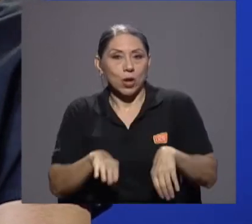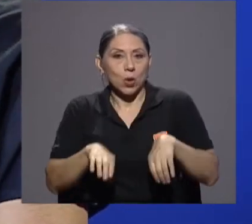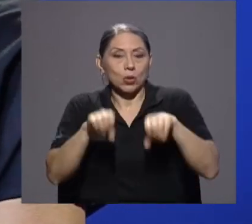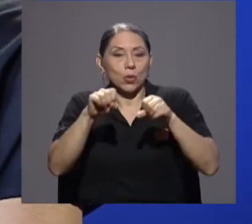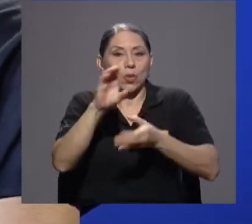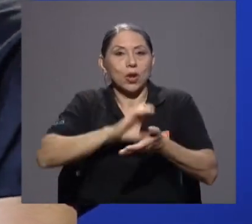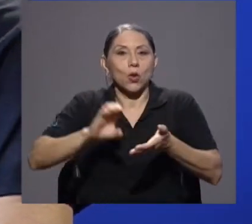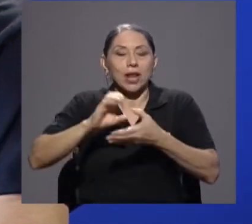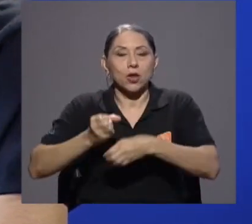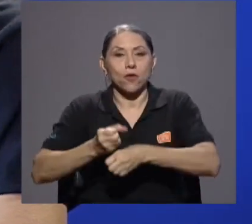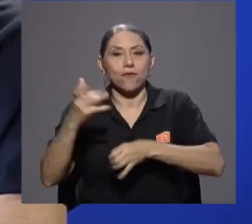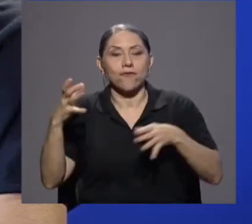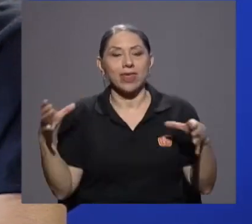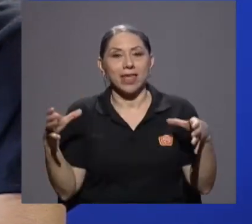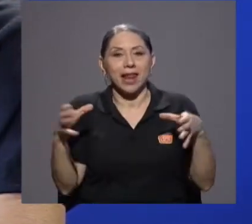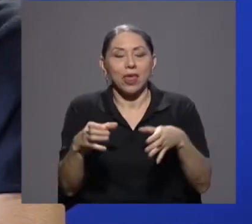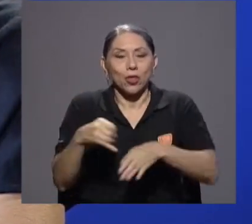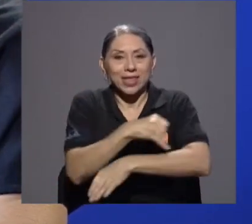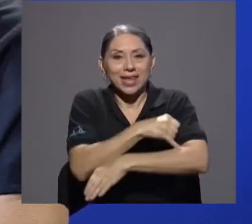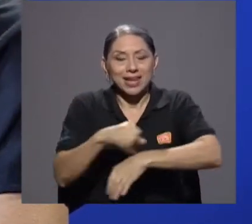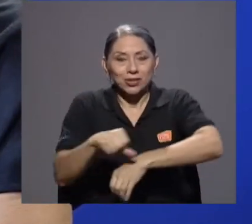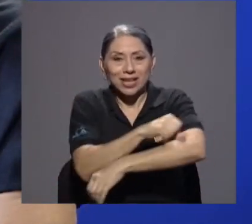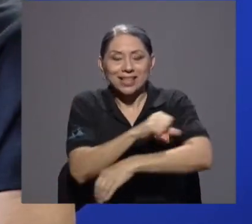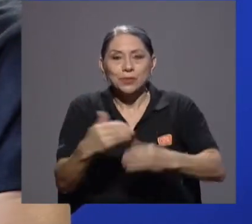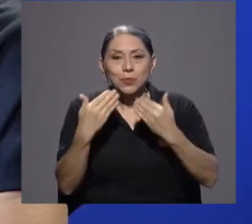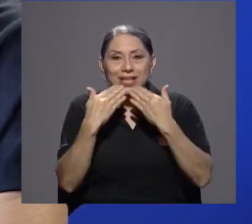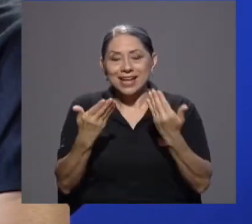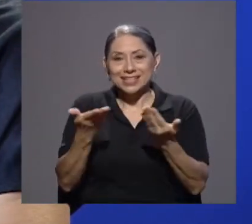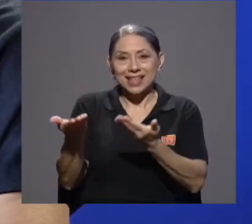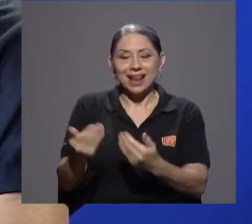de Ingenieros y Arquitectos. Muchas gracias, don Olman. Adelante.